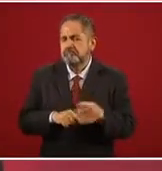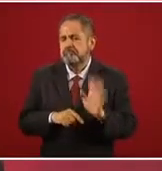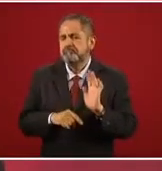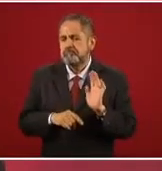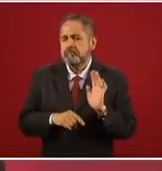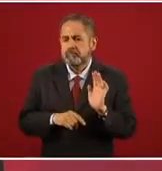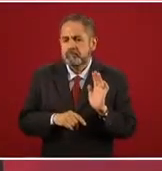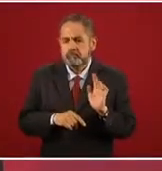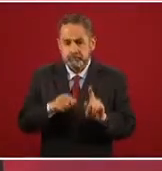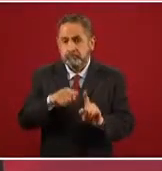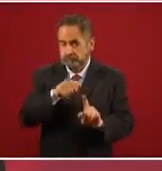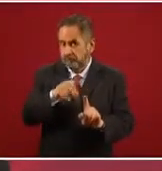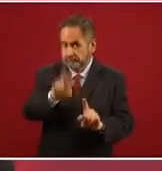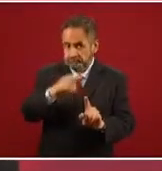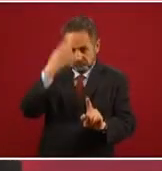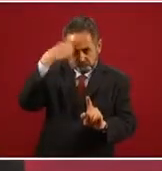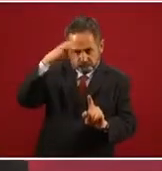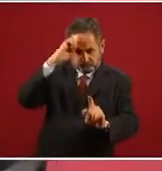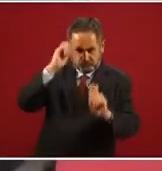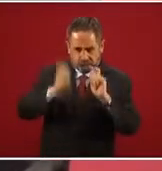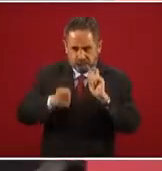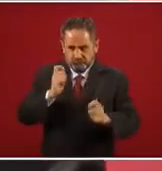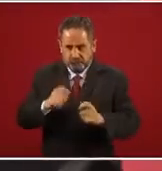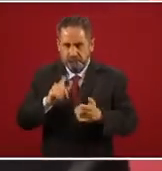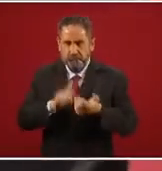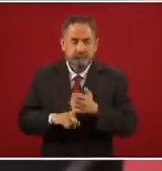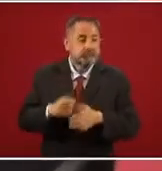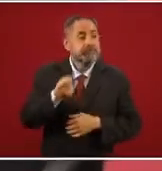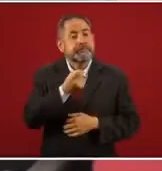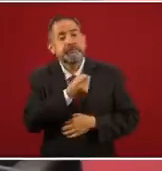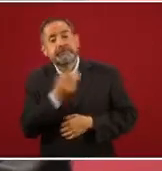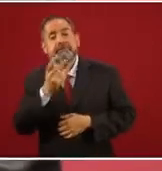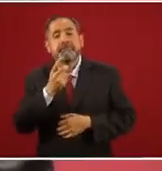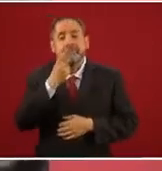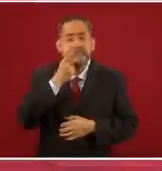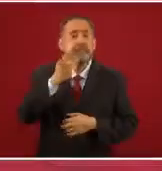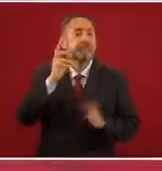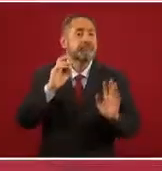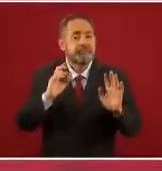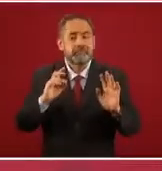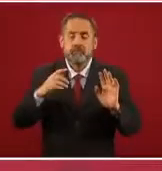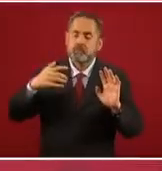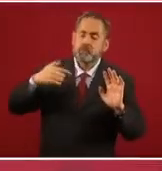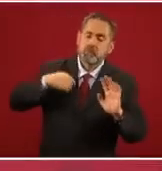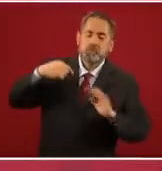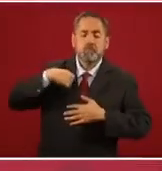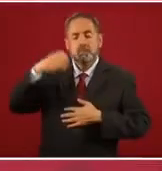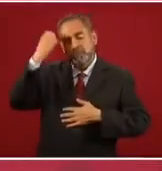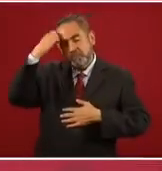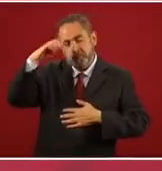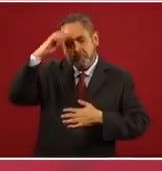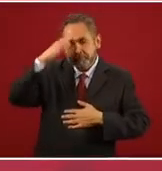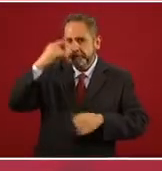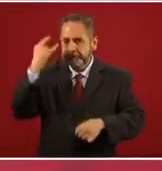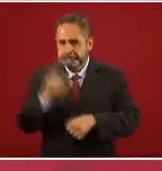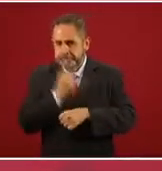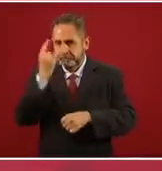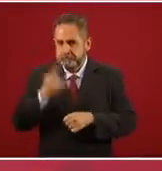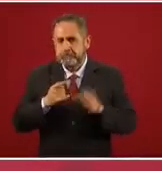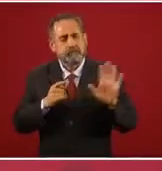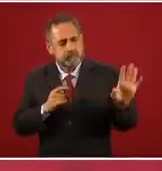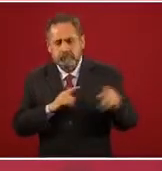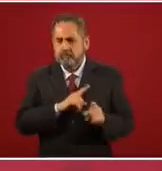Ese sí, experto, porque hay quienes se hacen pasar de expertos y no lo son,